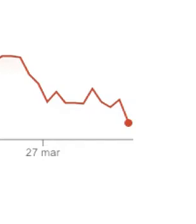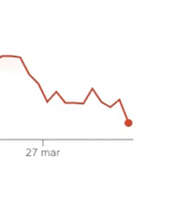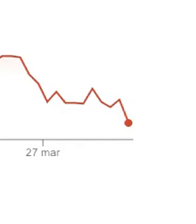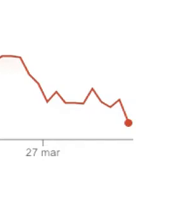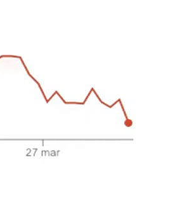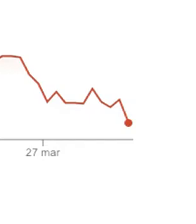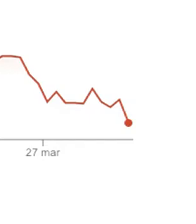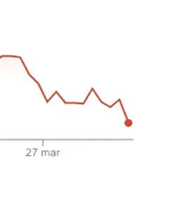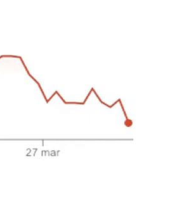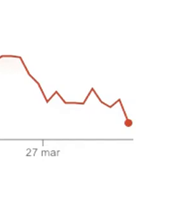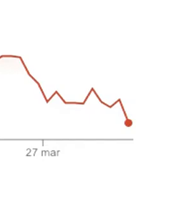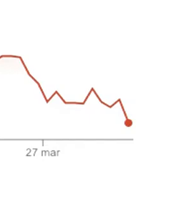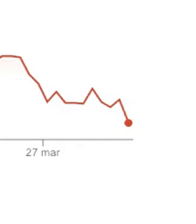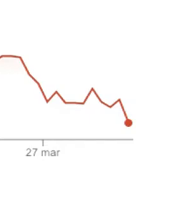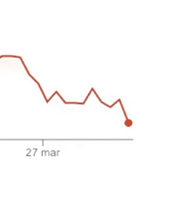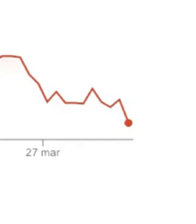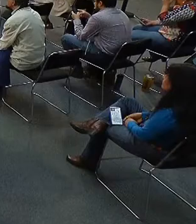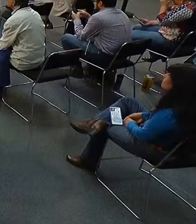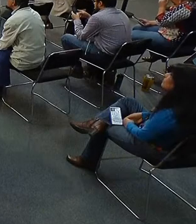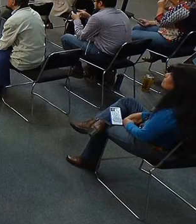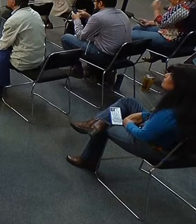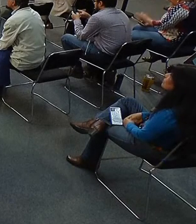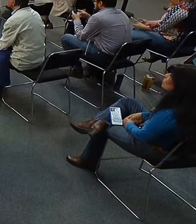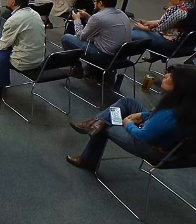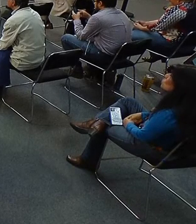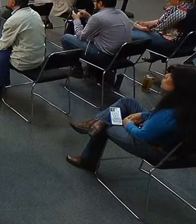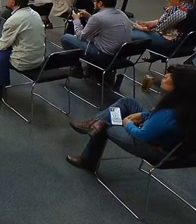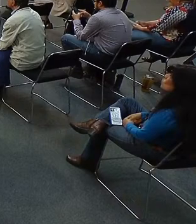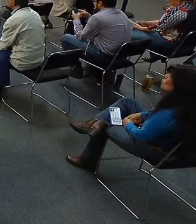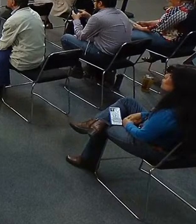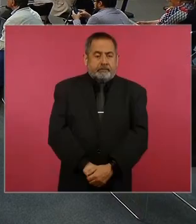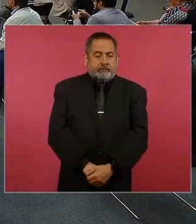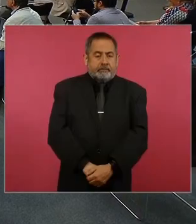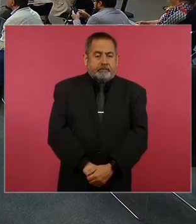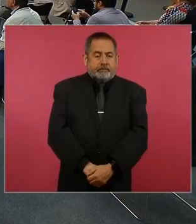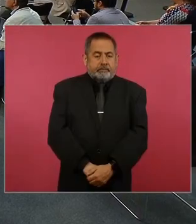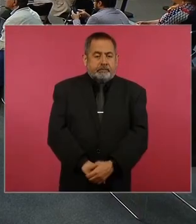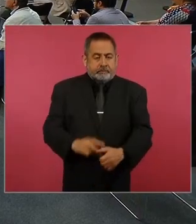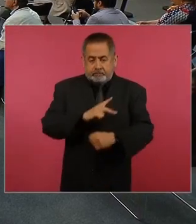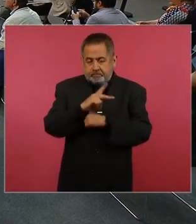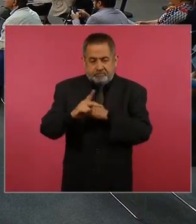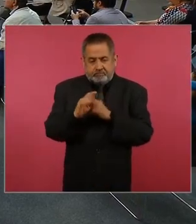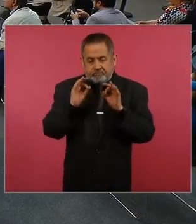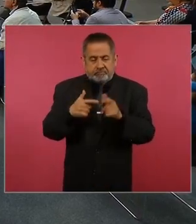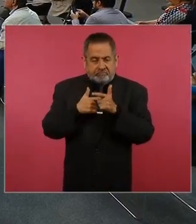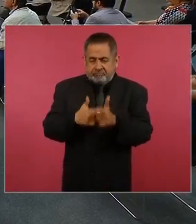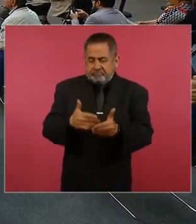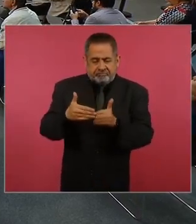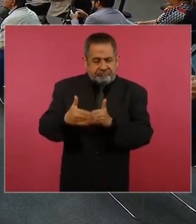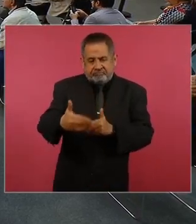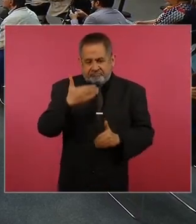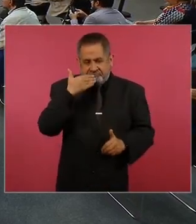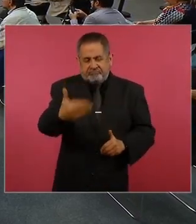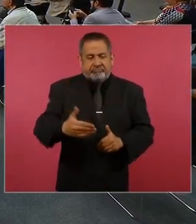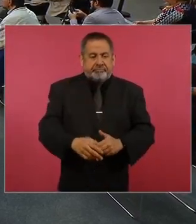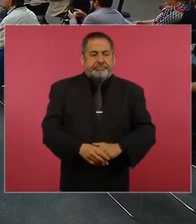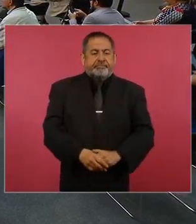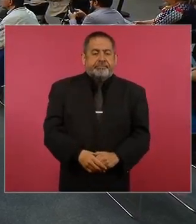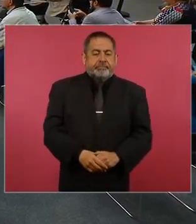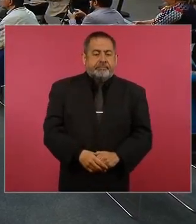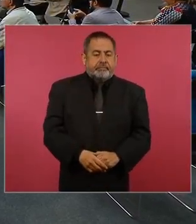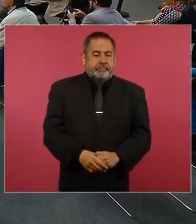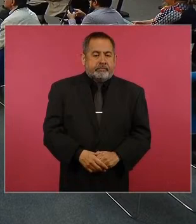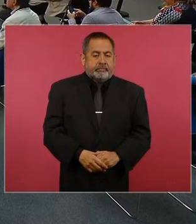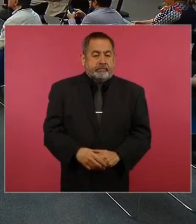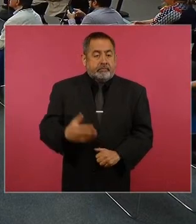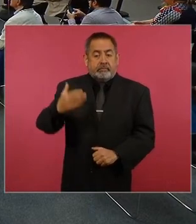Entonces, nuestro país está muy bien, vamos a seguir adelante. ¿Ah? En